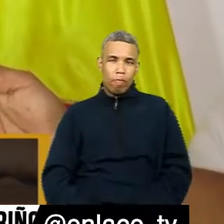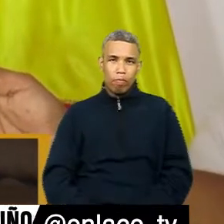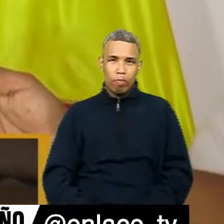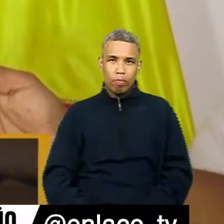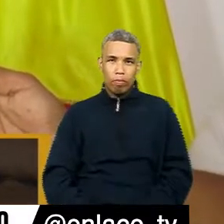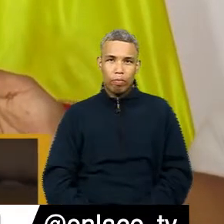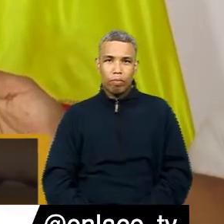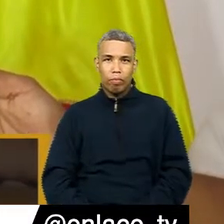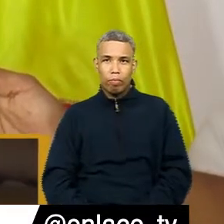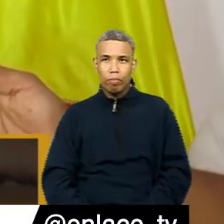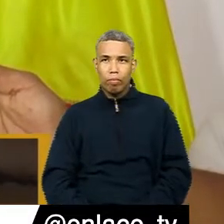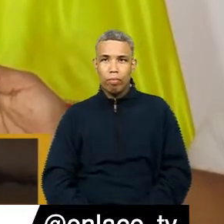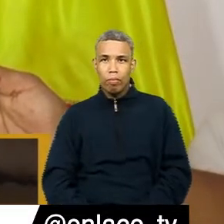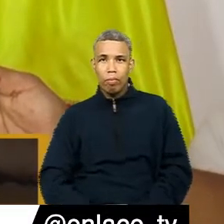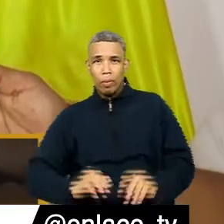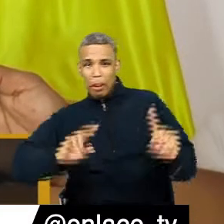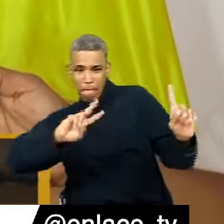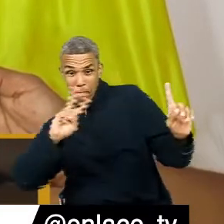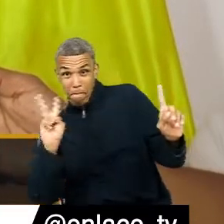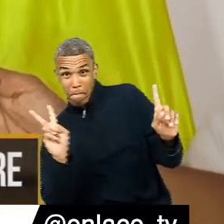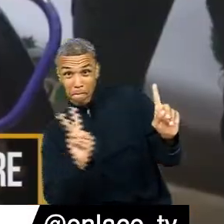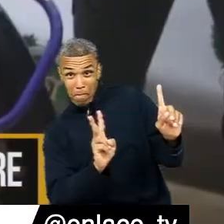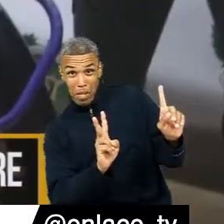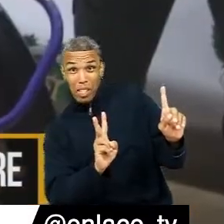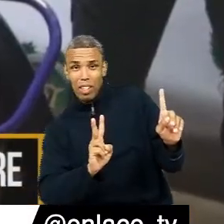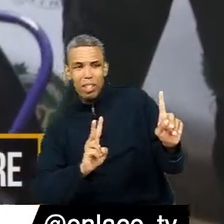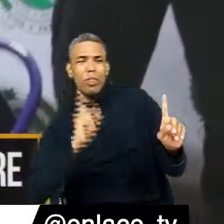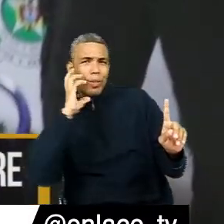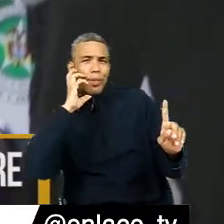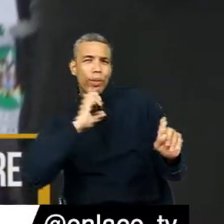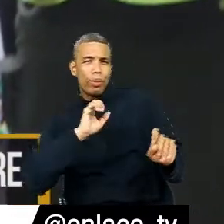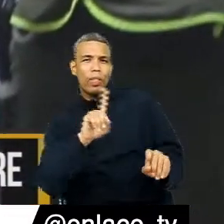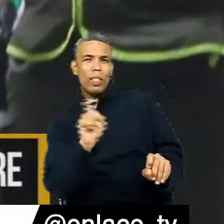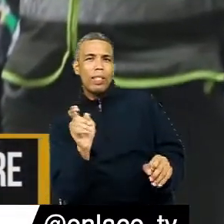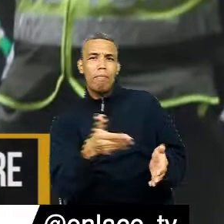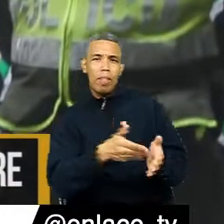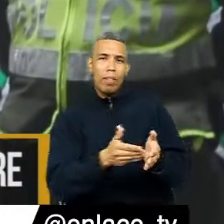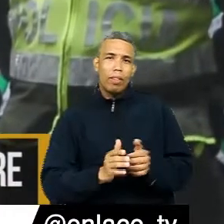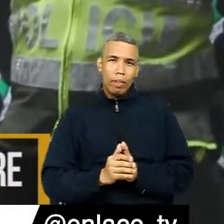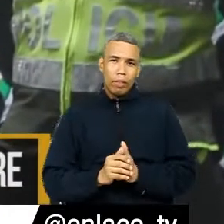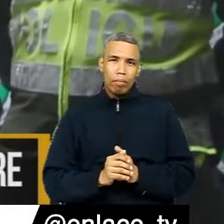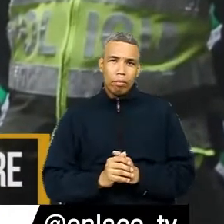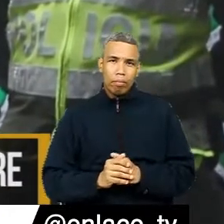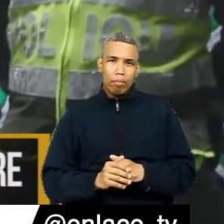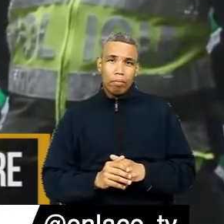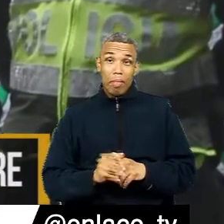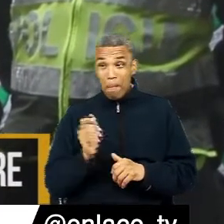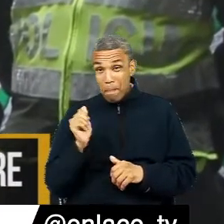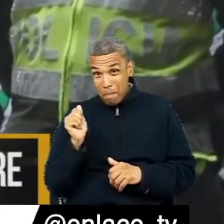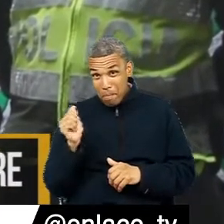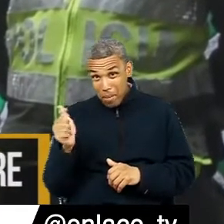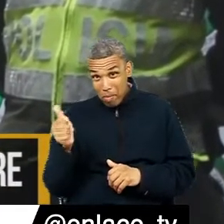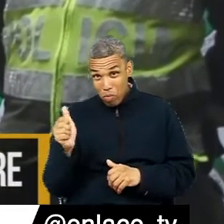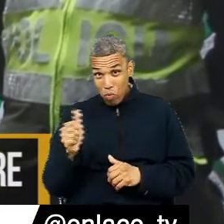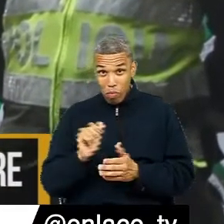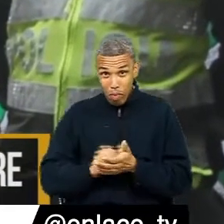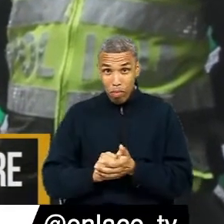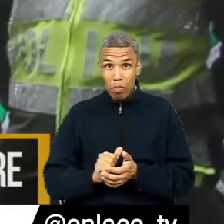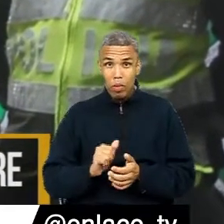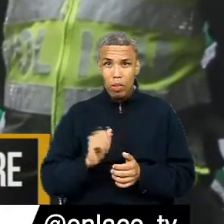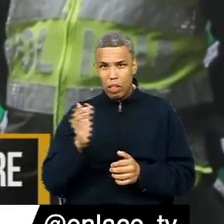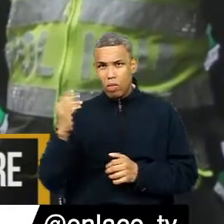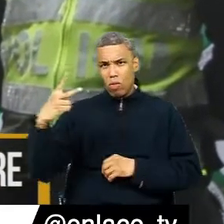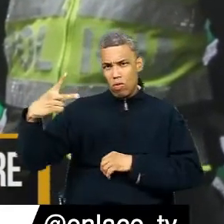ilícito. Tenemos otro tipo de informaciones donde se nos da a conocer que estos, tanto el adolescente como el